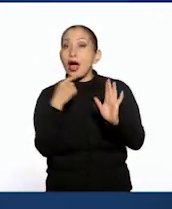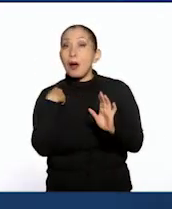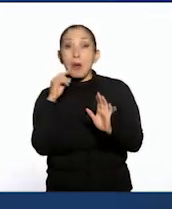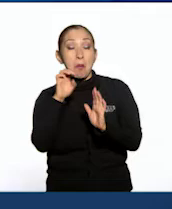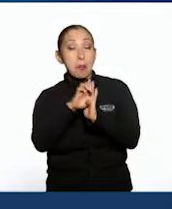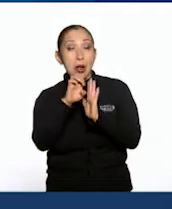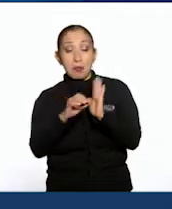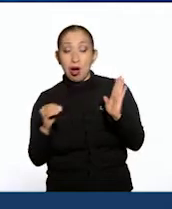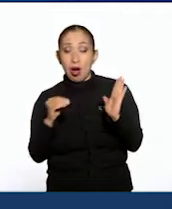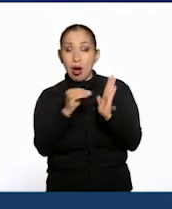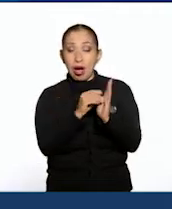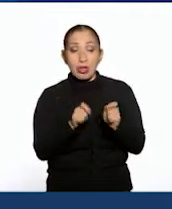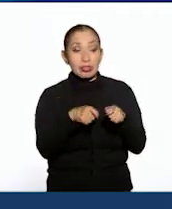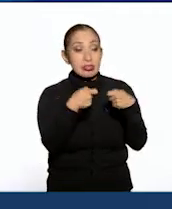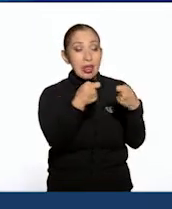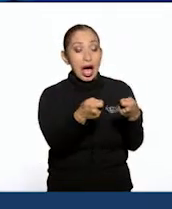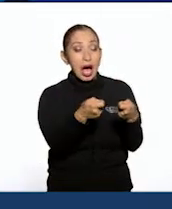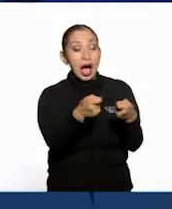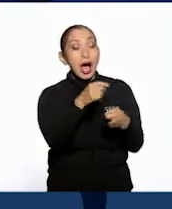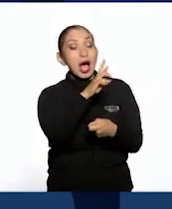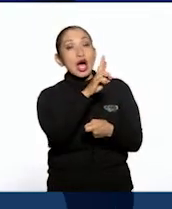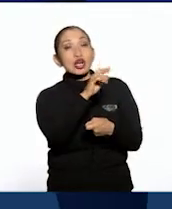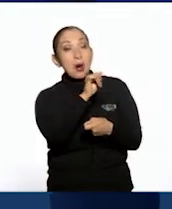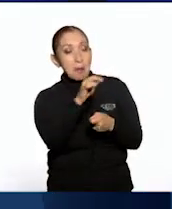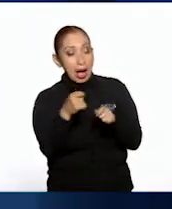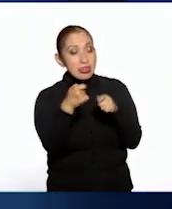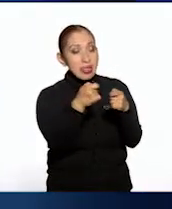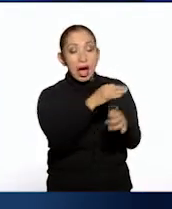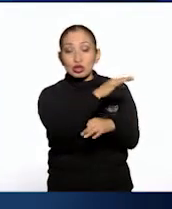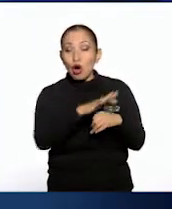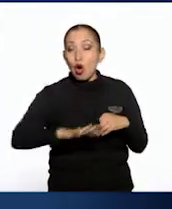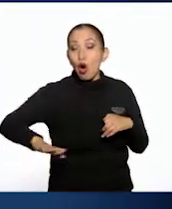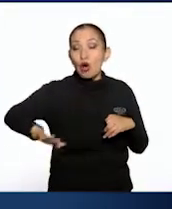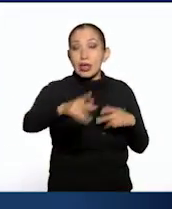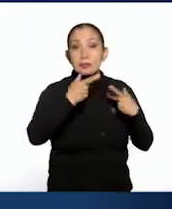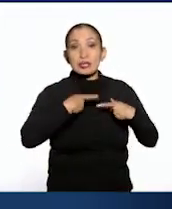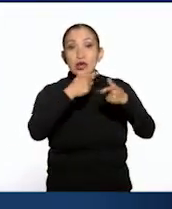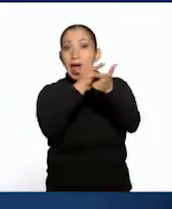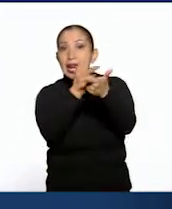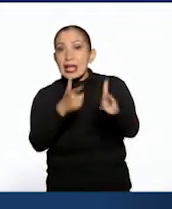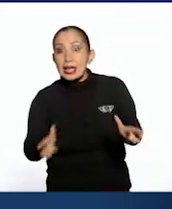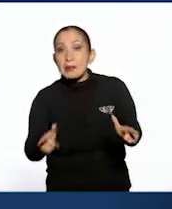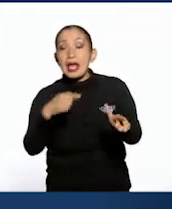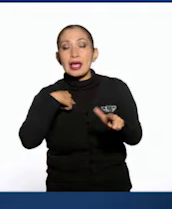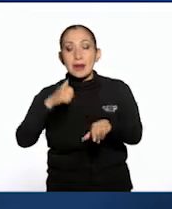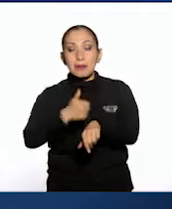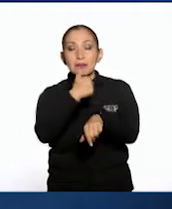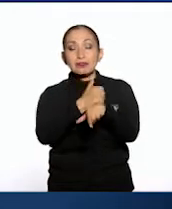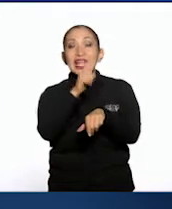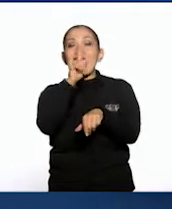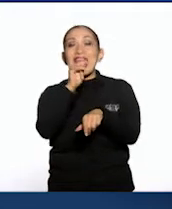que se contaban otorgar la ciudadanía romana a todos los hombres libres y establecer el latín como lengua